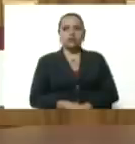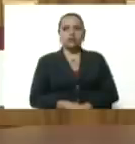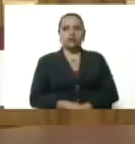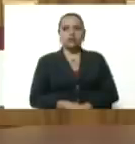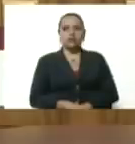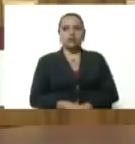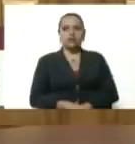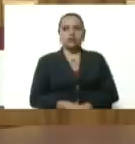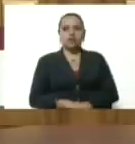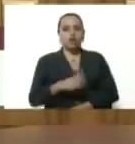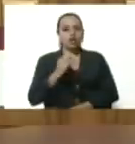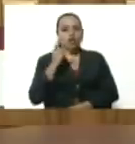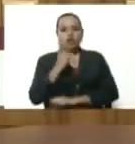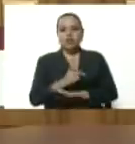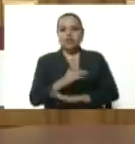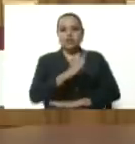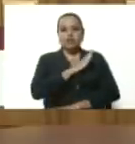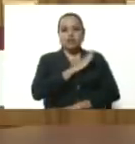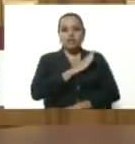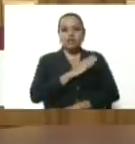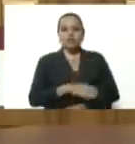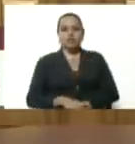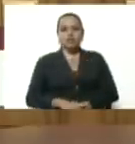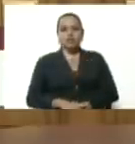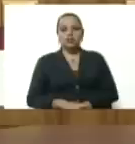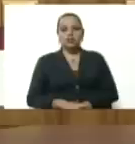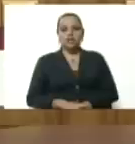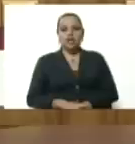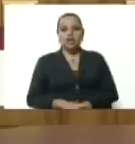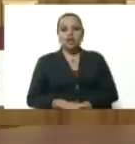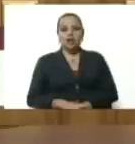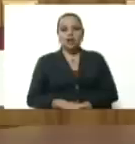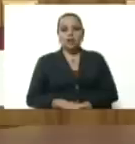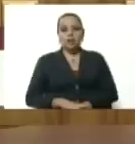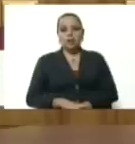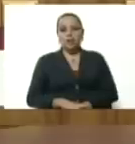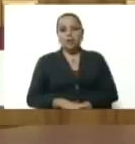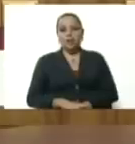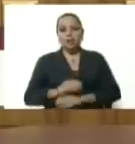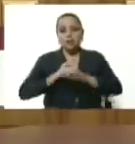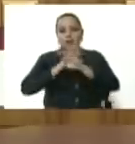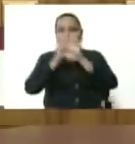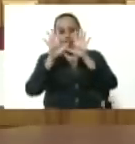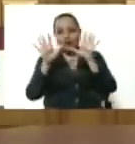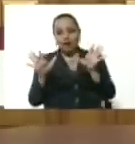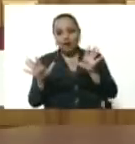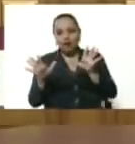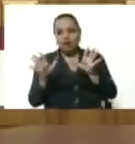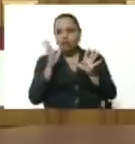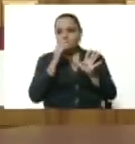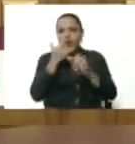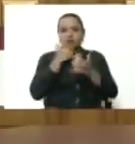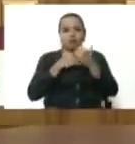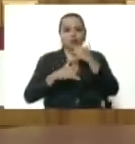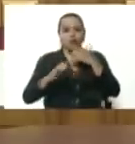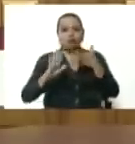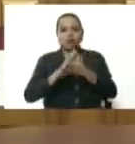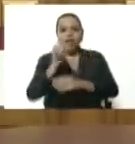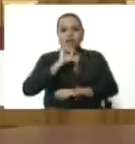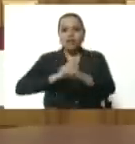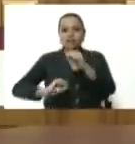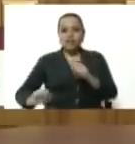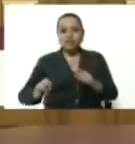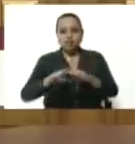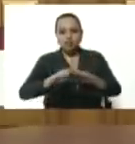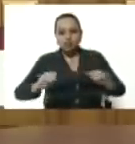debe haber lugar a dudas. Una clara e inequívoca defensa de la soberanía en todos